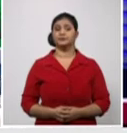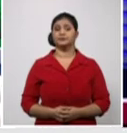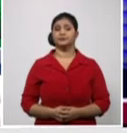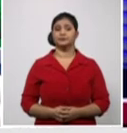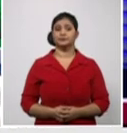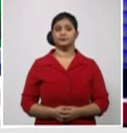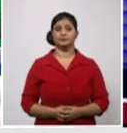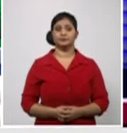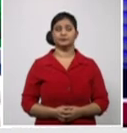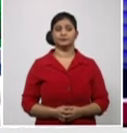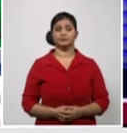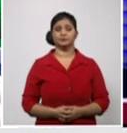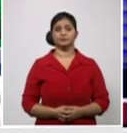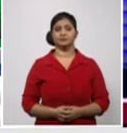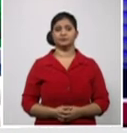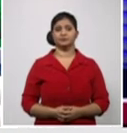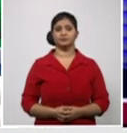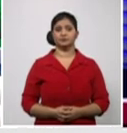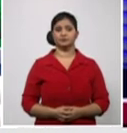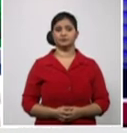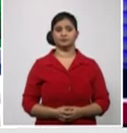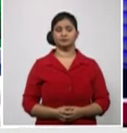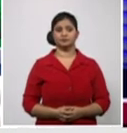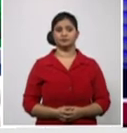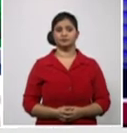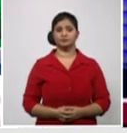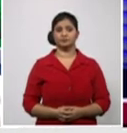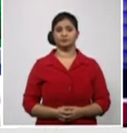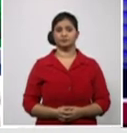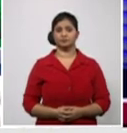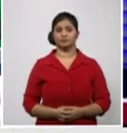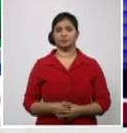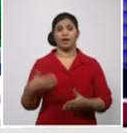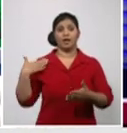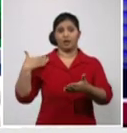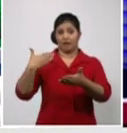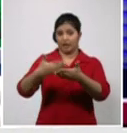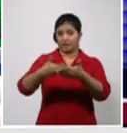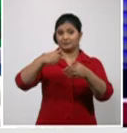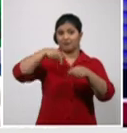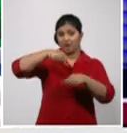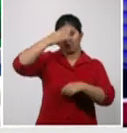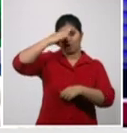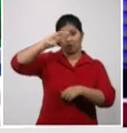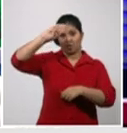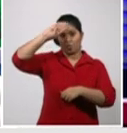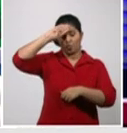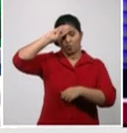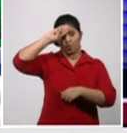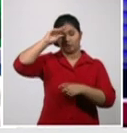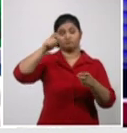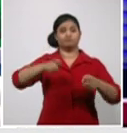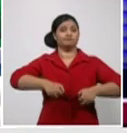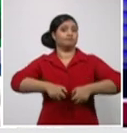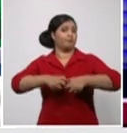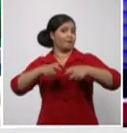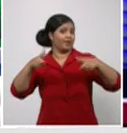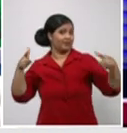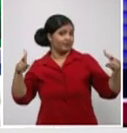podemos decir que Cuba amanece con una cifra elevada de pacientes